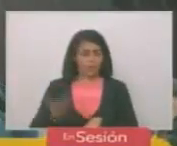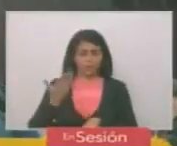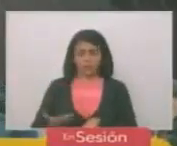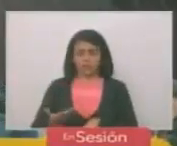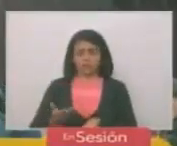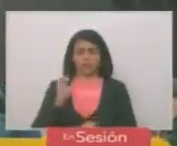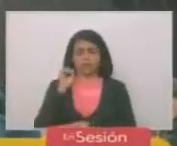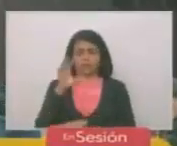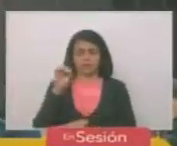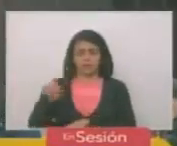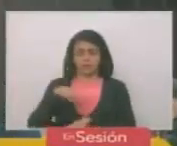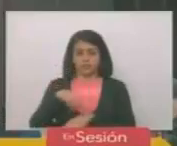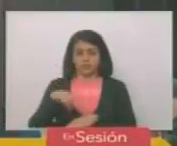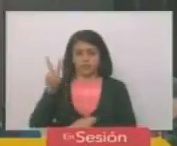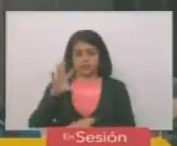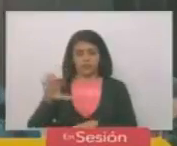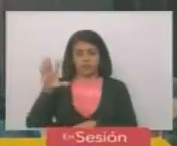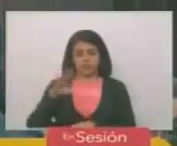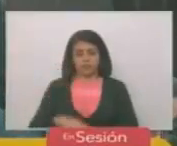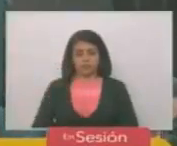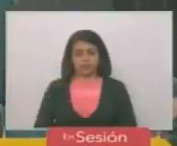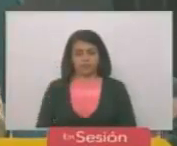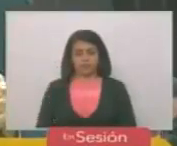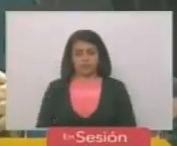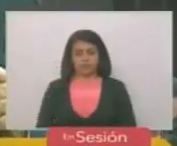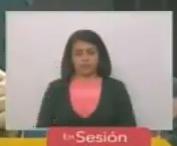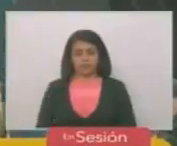la Asamblea Nacional Venezolana.